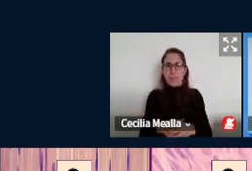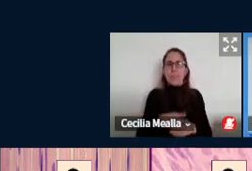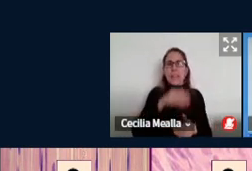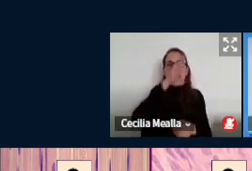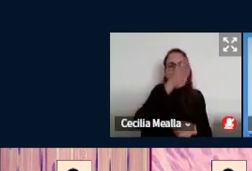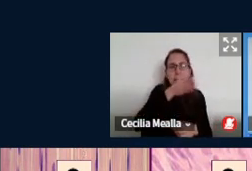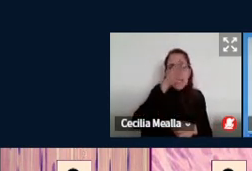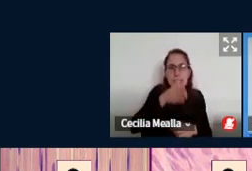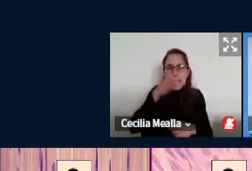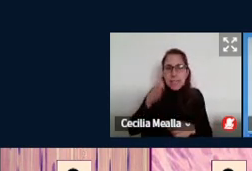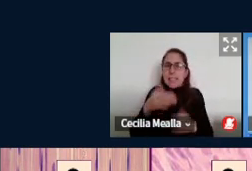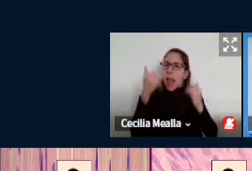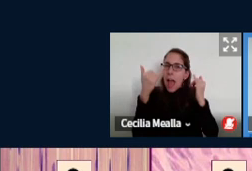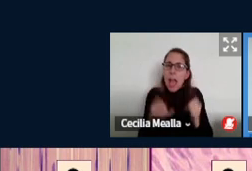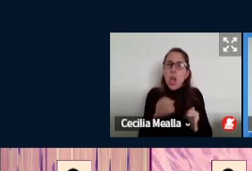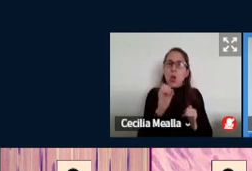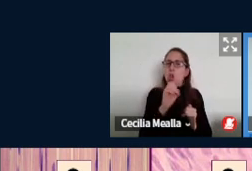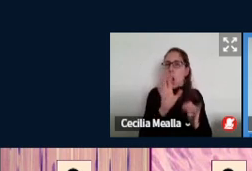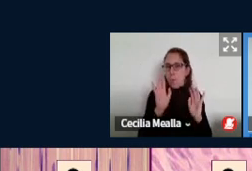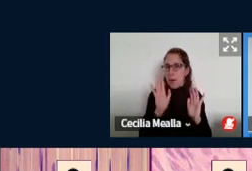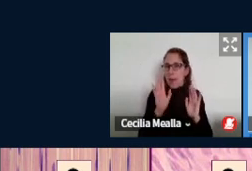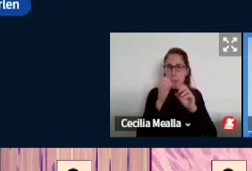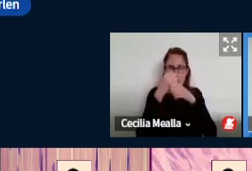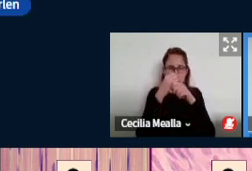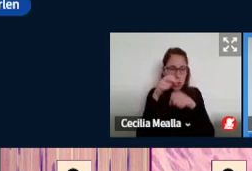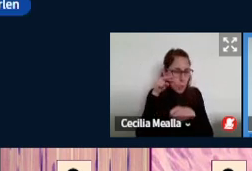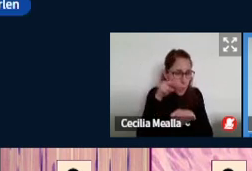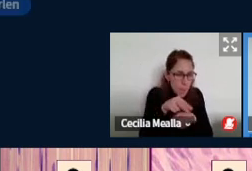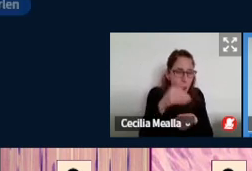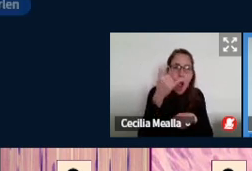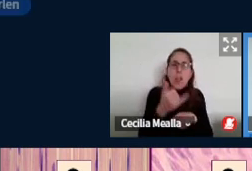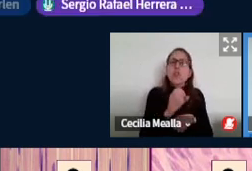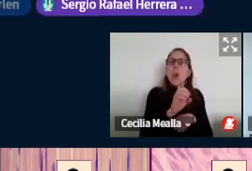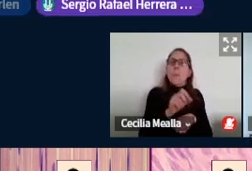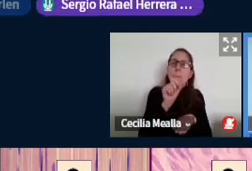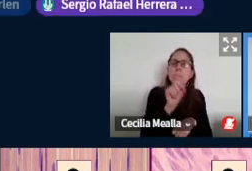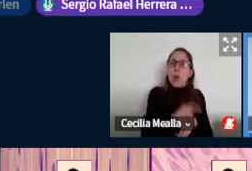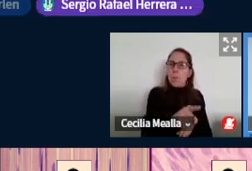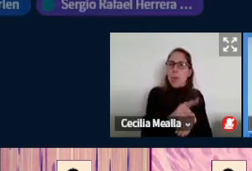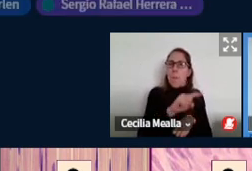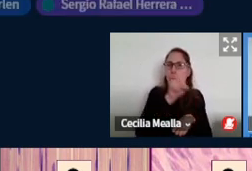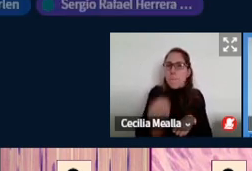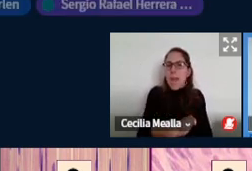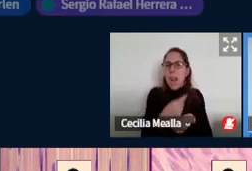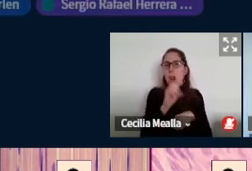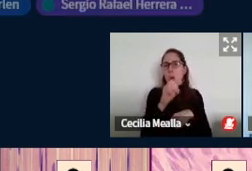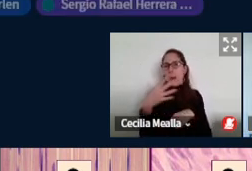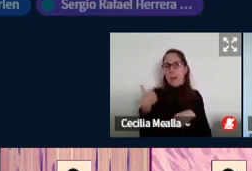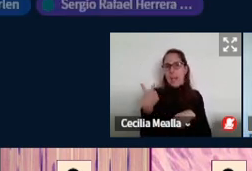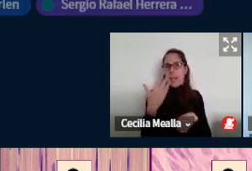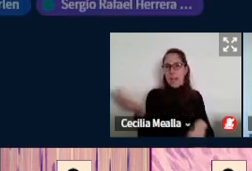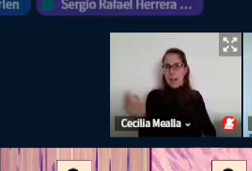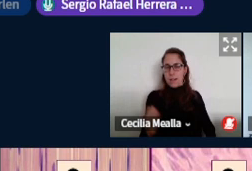Estas rayitas tienen un nombre microscópico que le dan nombre también al tejido. ¿Qué serían?